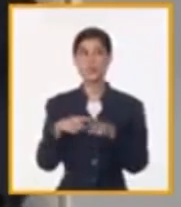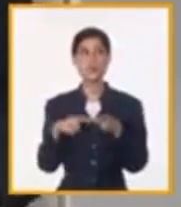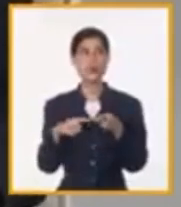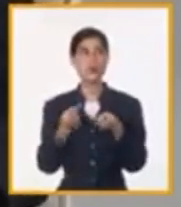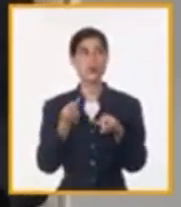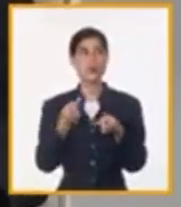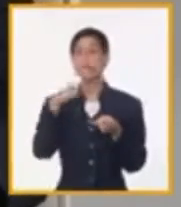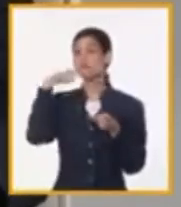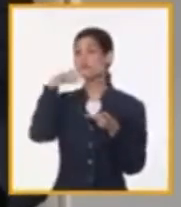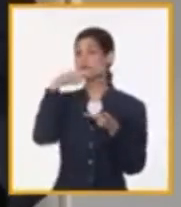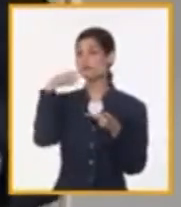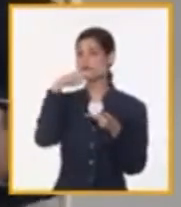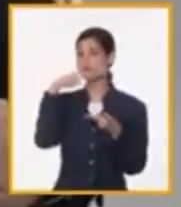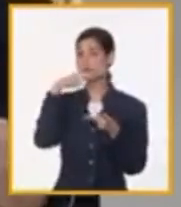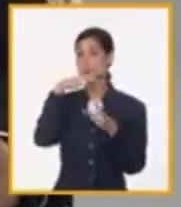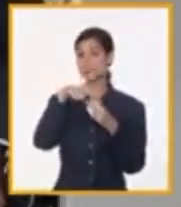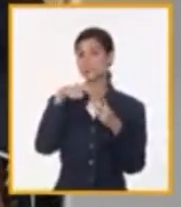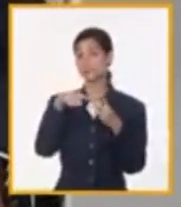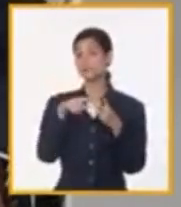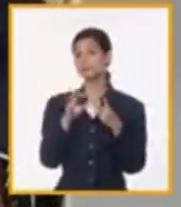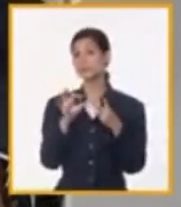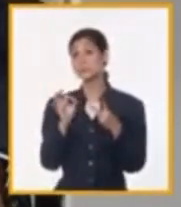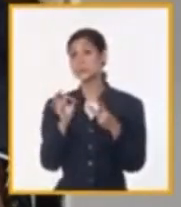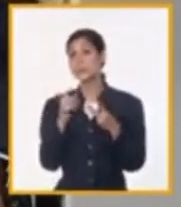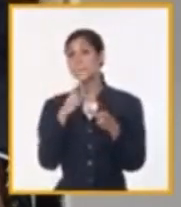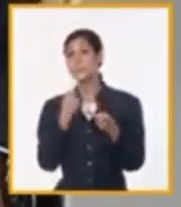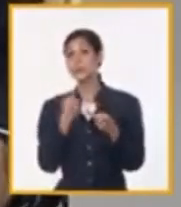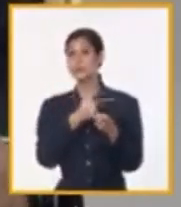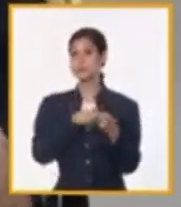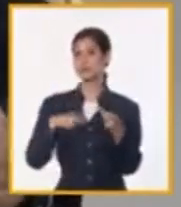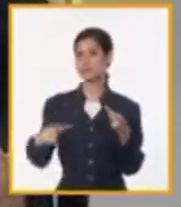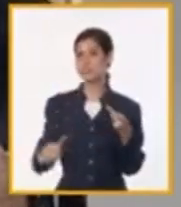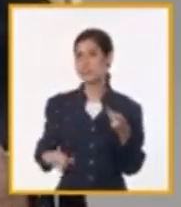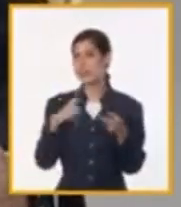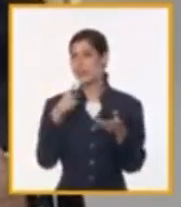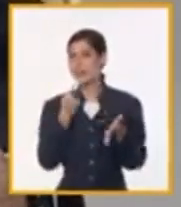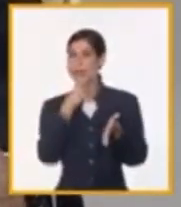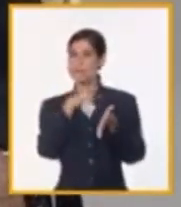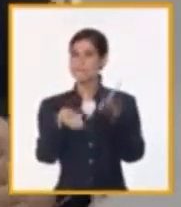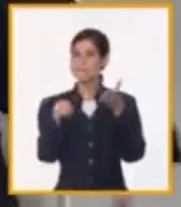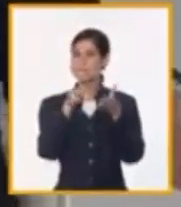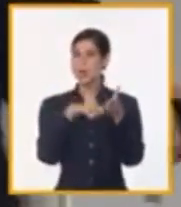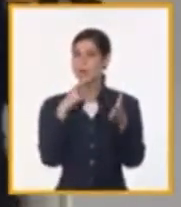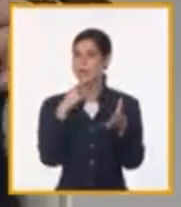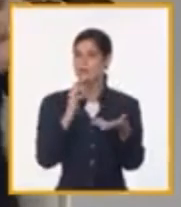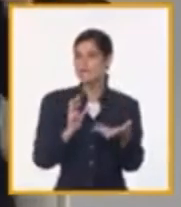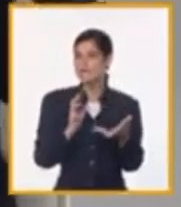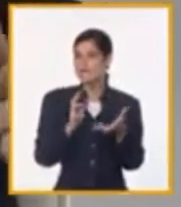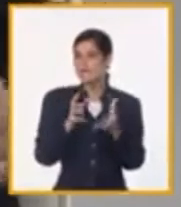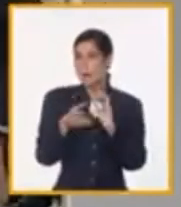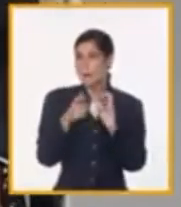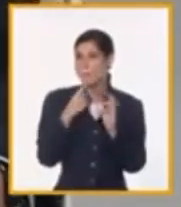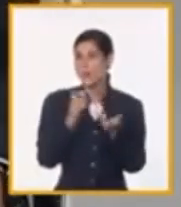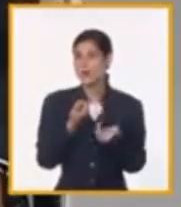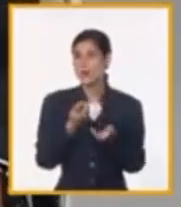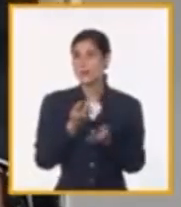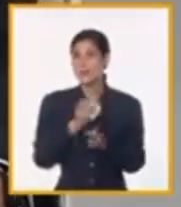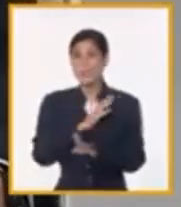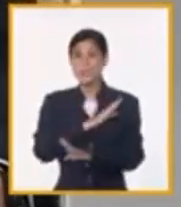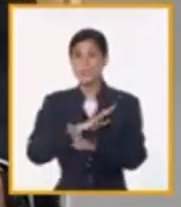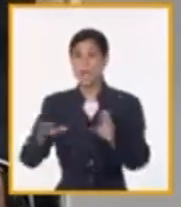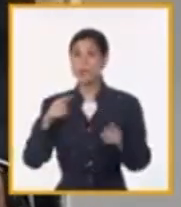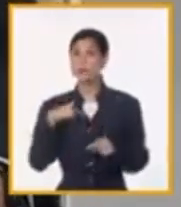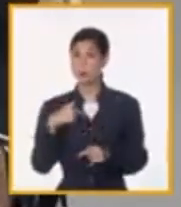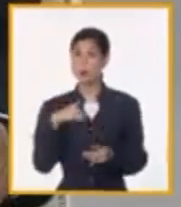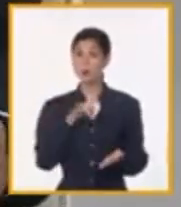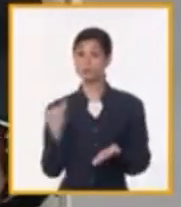sí hay una realidad china con su estrategia de la franja y la ruta yo acabo de regresar recientemente de China